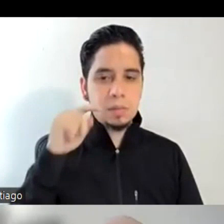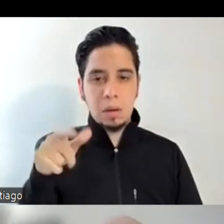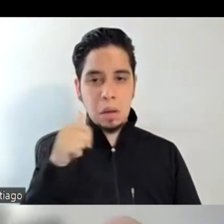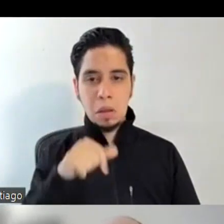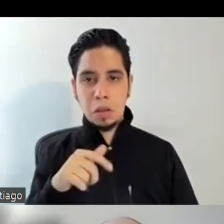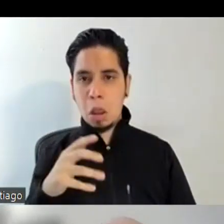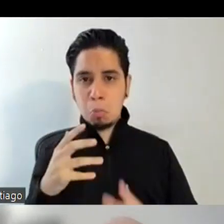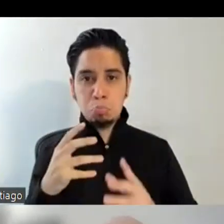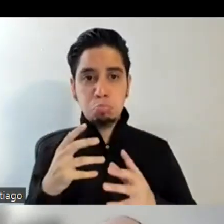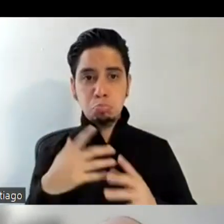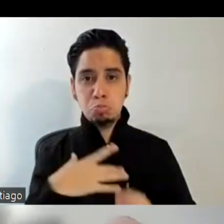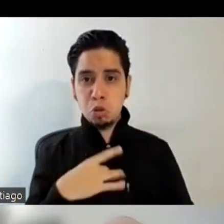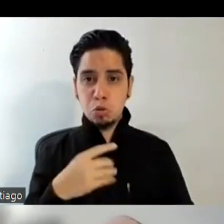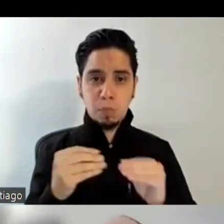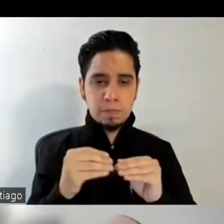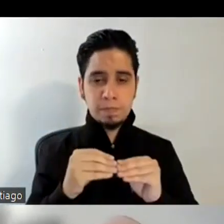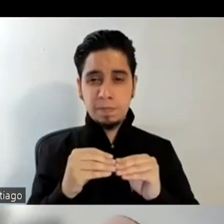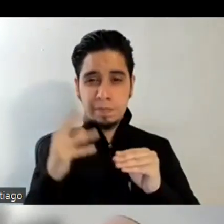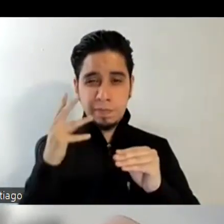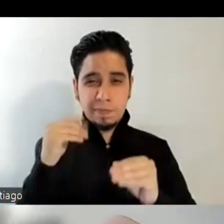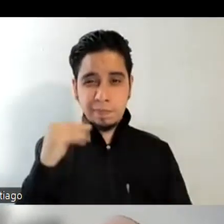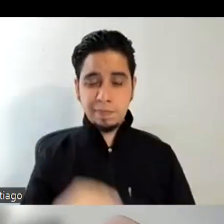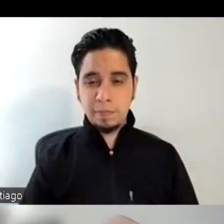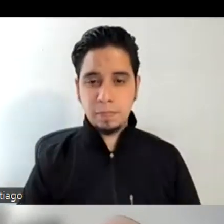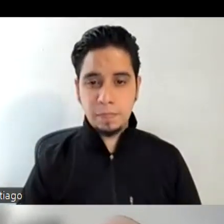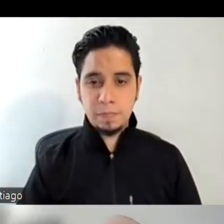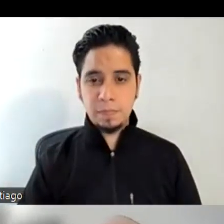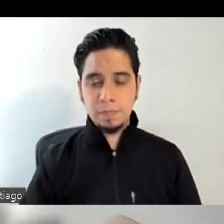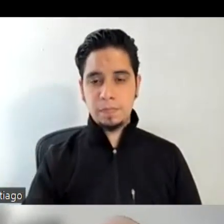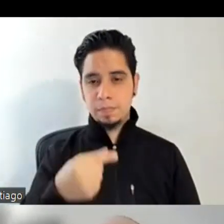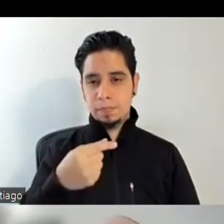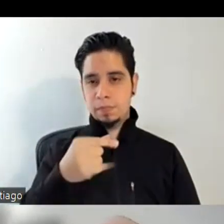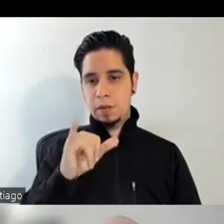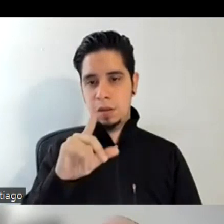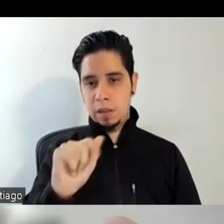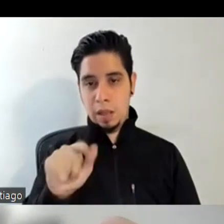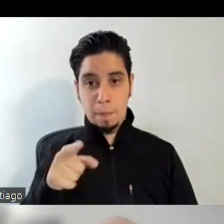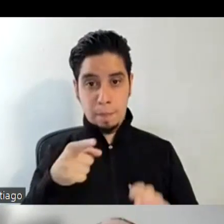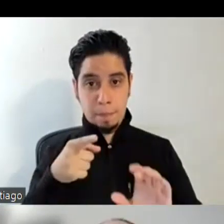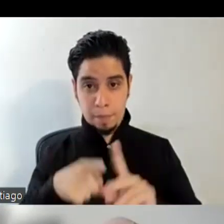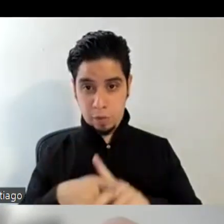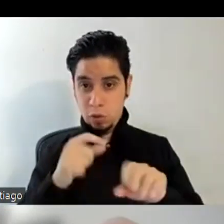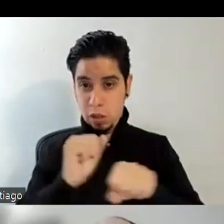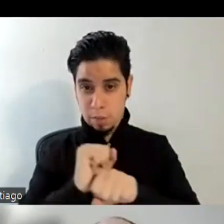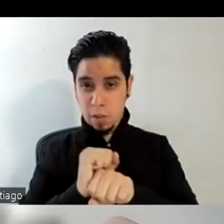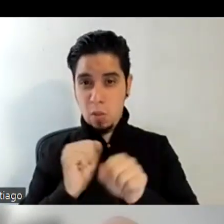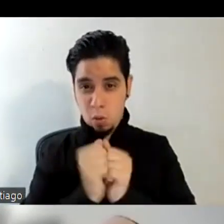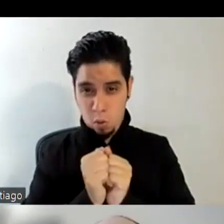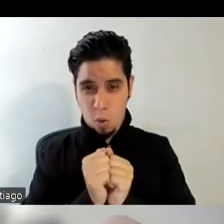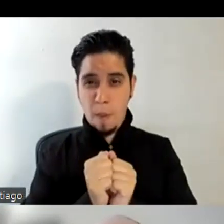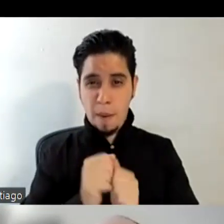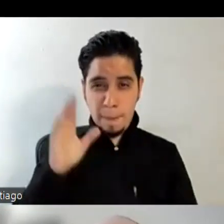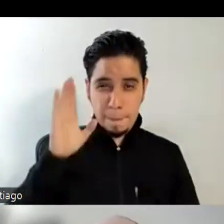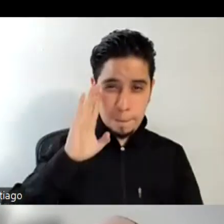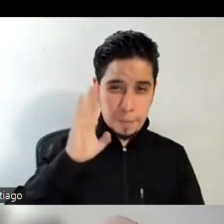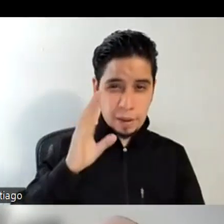encariñó y le gustó, okay, la experiencia. Sí. Okay. Entonces, Hilda empezó colaborando en Pedro y el Lobo, que es la pieza de la que Javier está hablando, que era